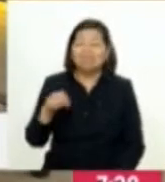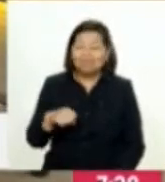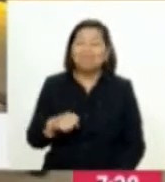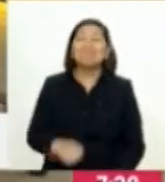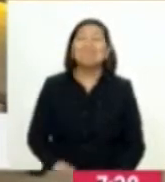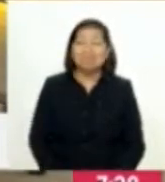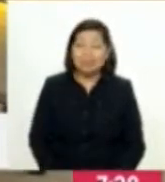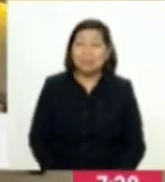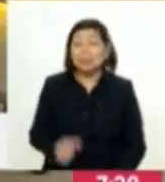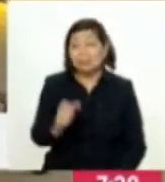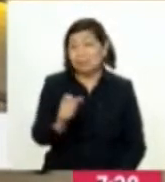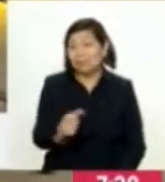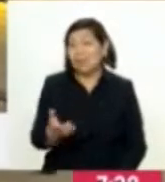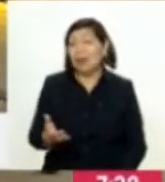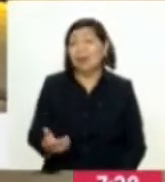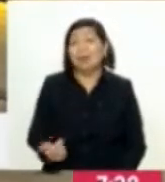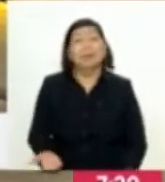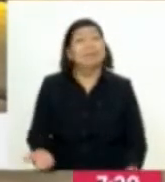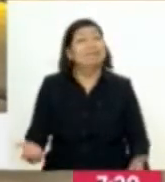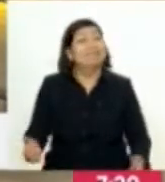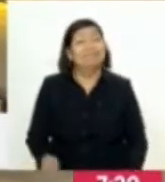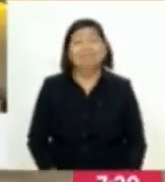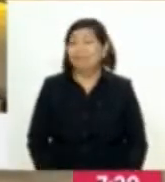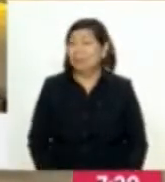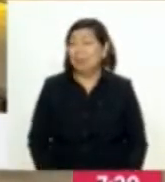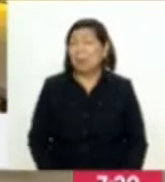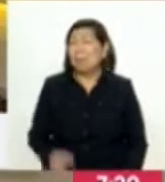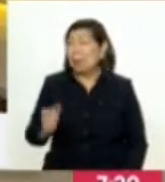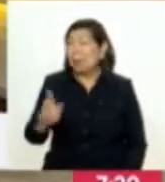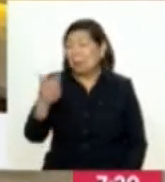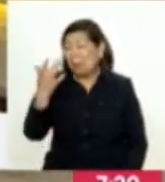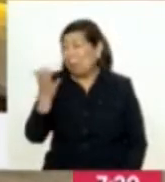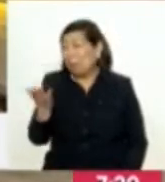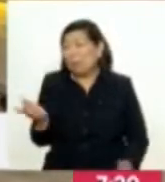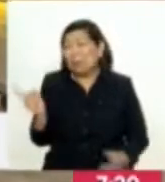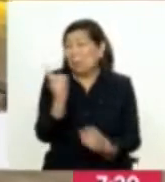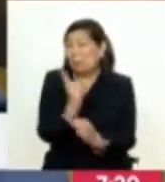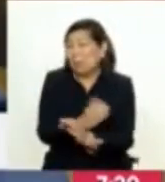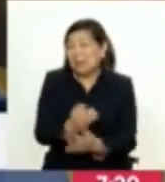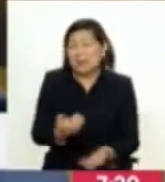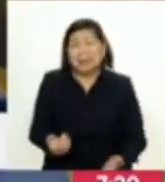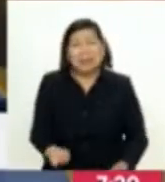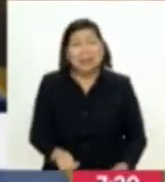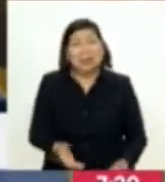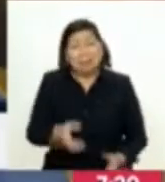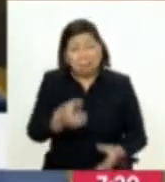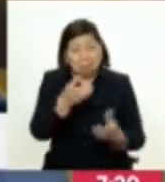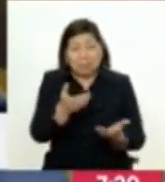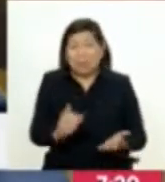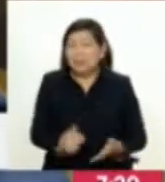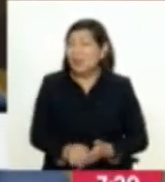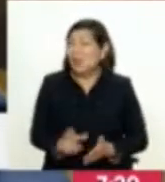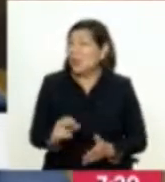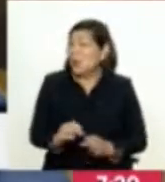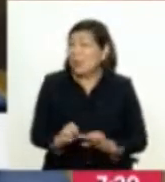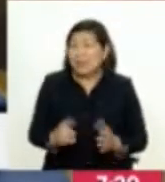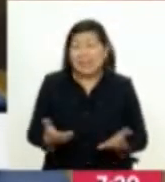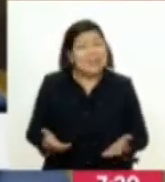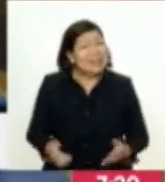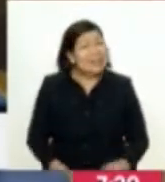En los funcionarios, quiero decir, ¿no? Gente de carrera, gente muy capacitada. Pero esa gente de carrera, gente capacitada, no ha